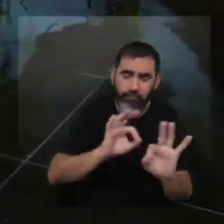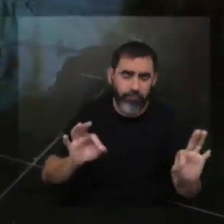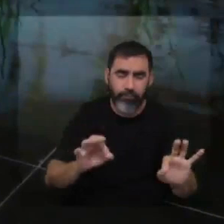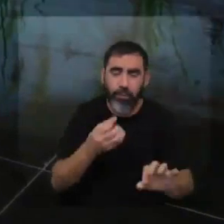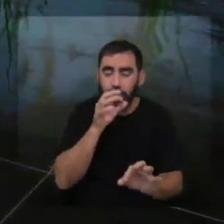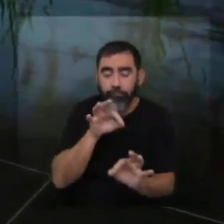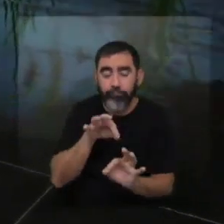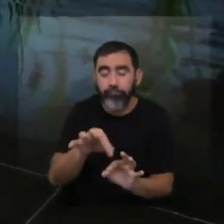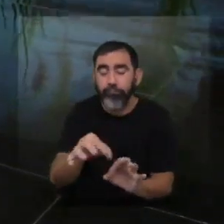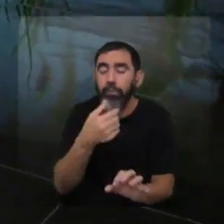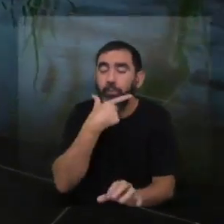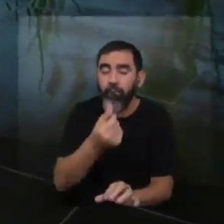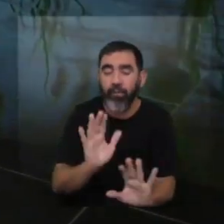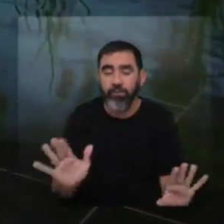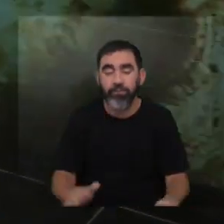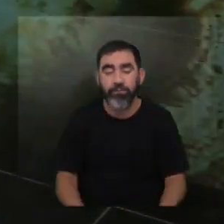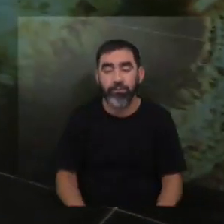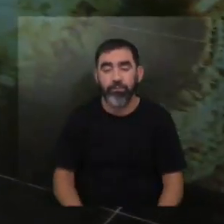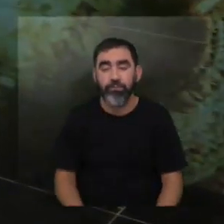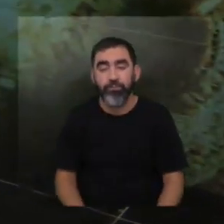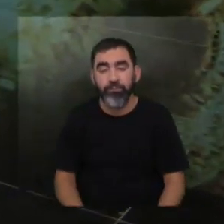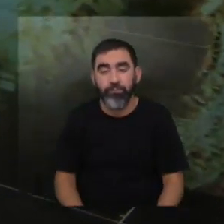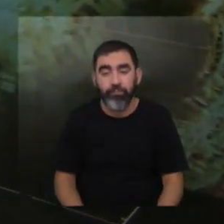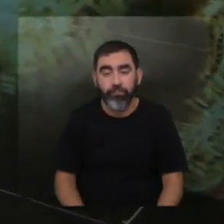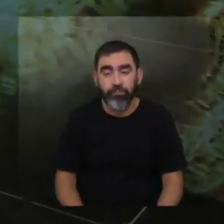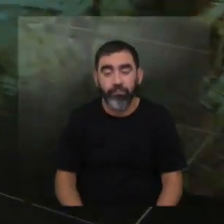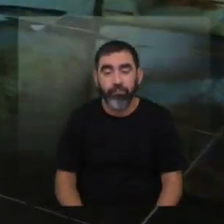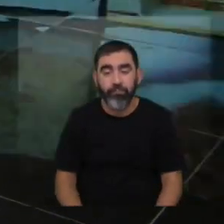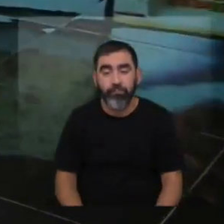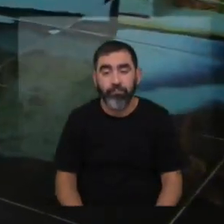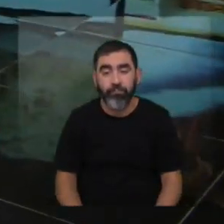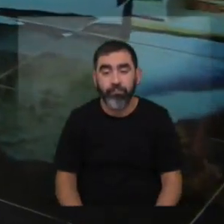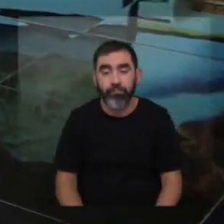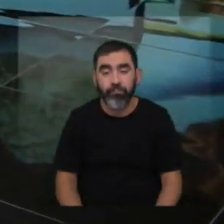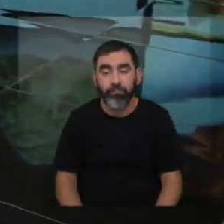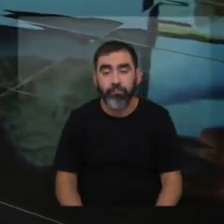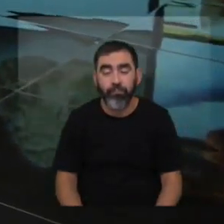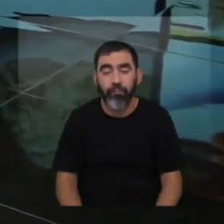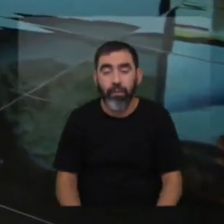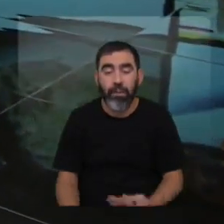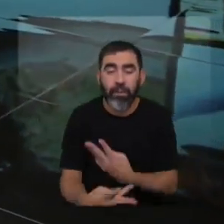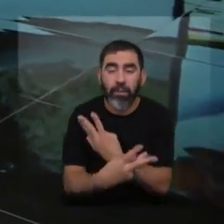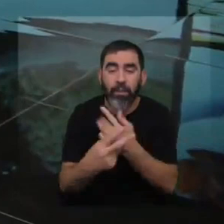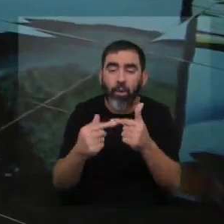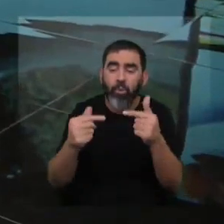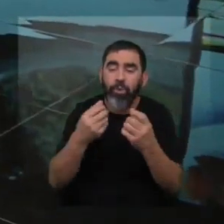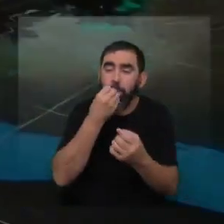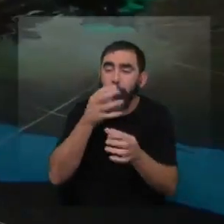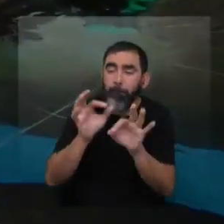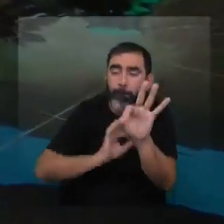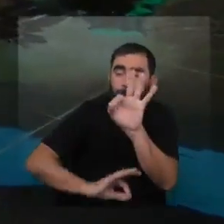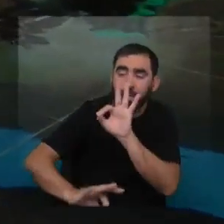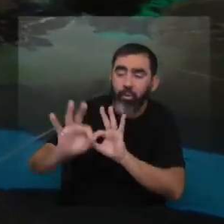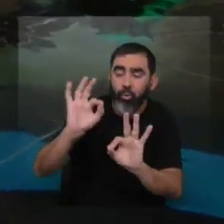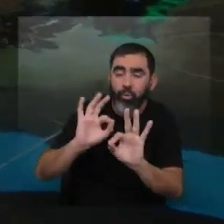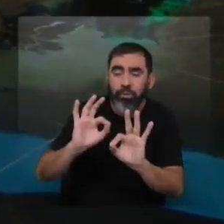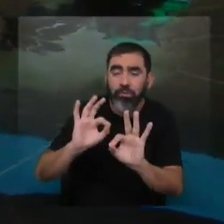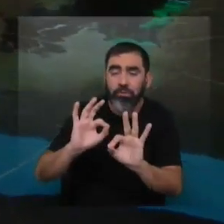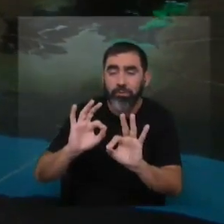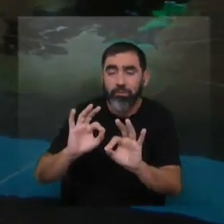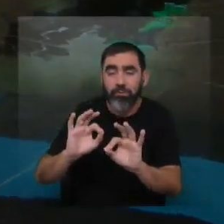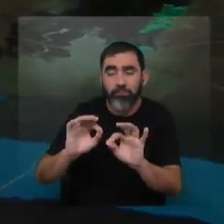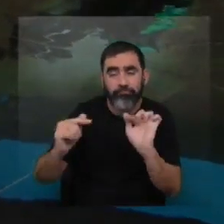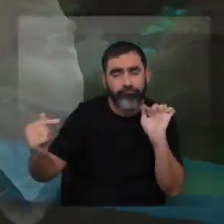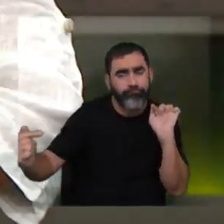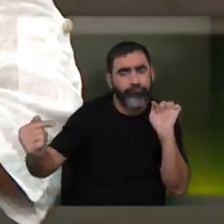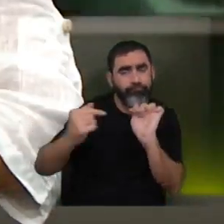lados. Claro. Entonces, en general, las cosas que se han ido mejorando y seleccionando van un poco en